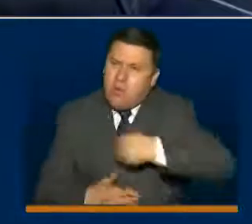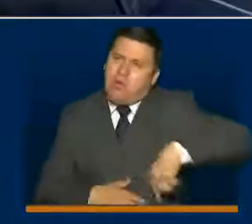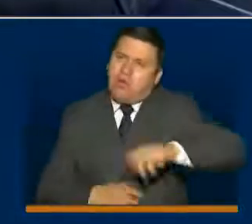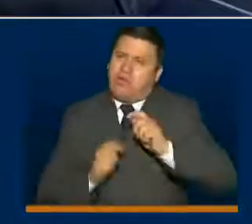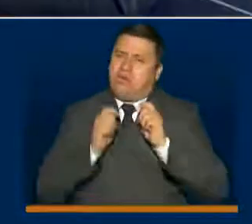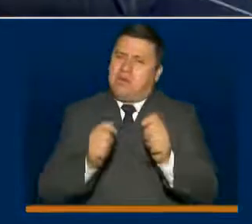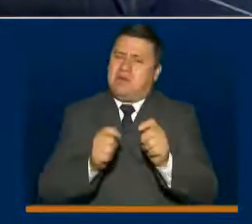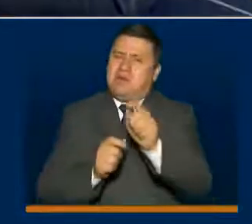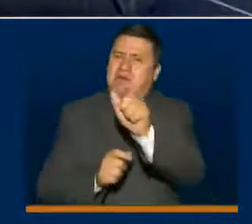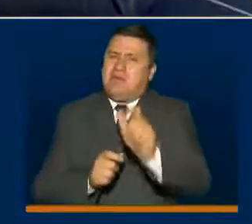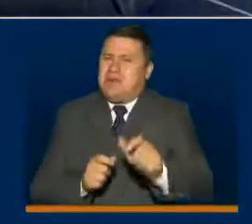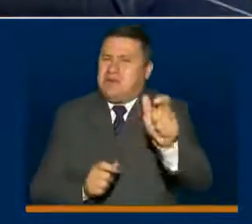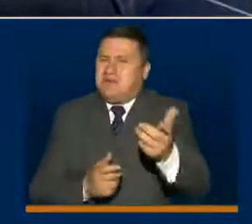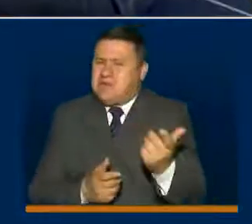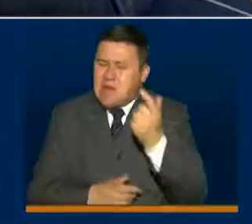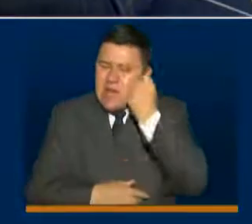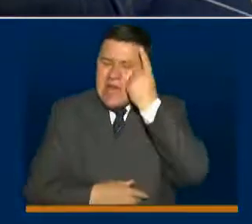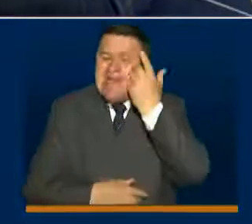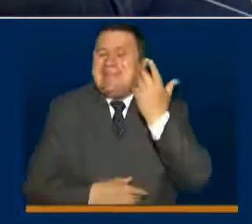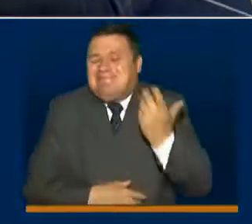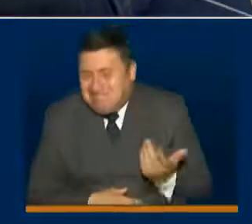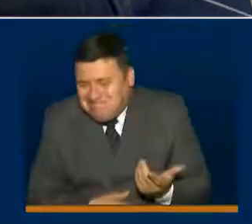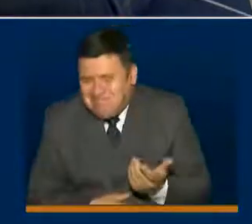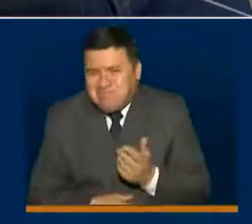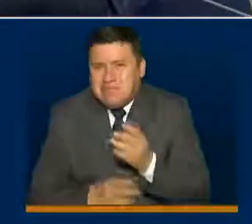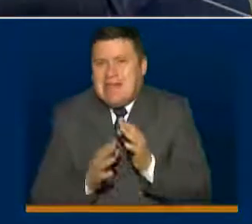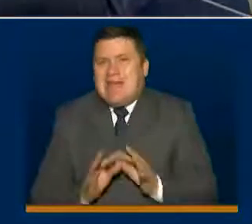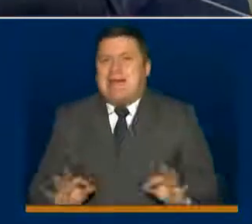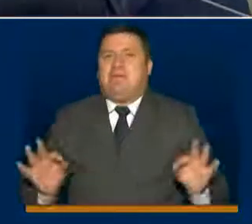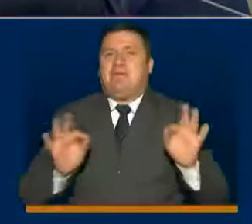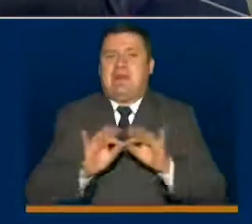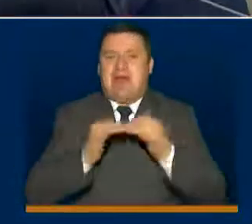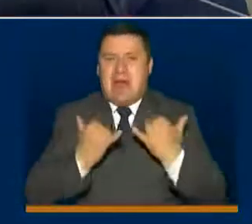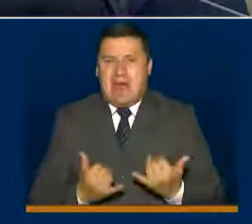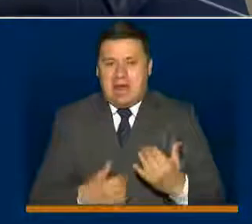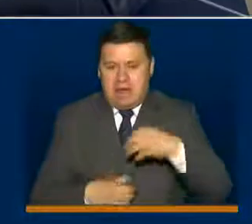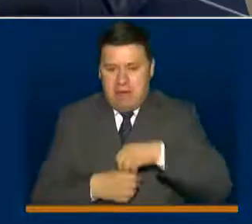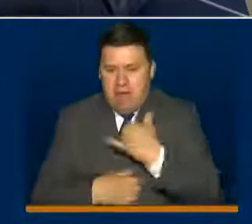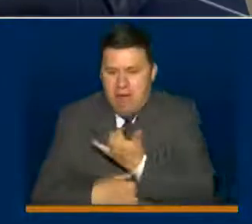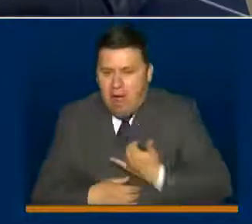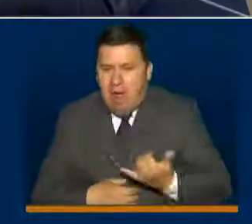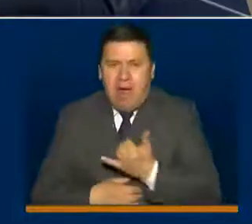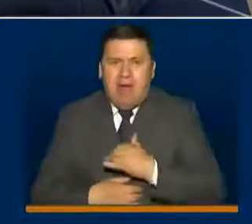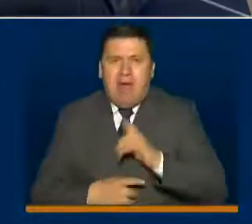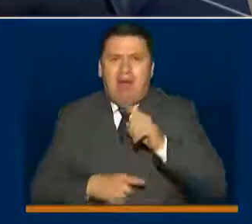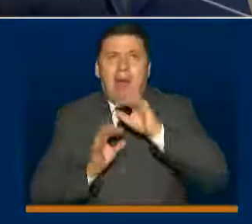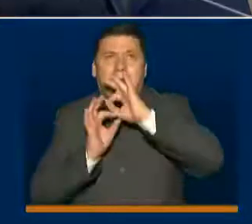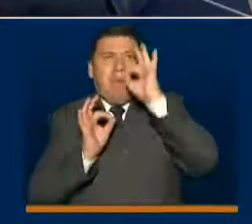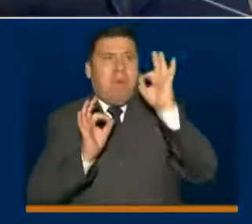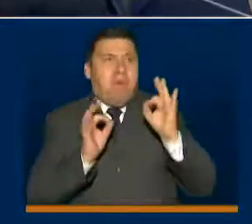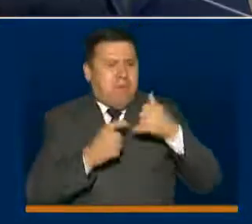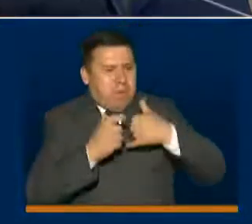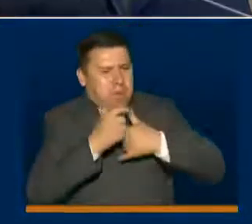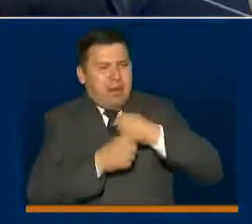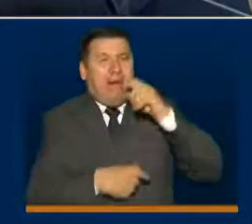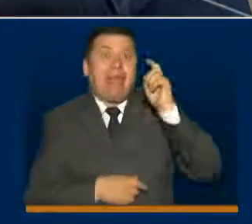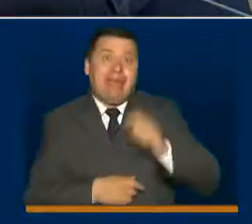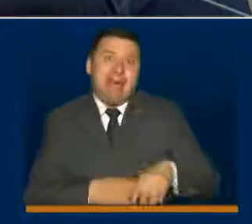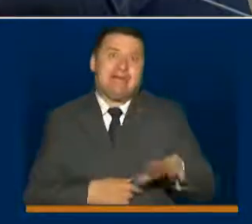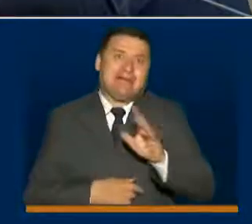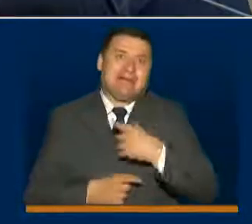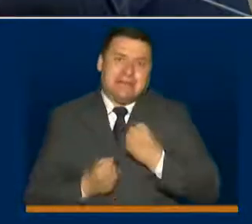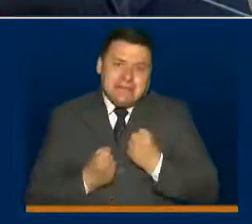usted a ellos, entendiendo que es muy importante en el momento en el que nos encontramos en muchos municipios tener